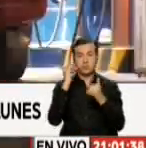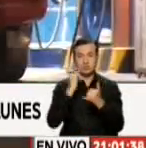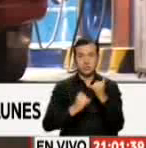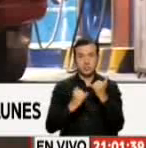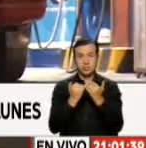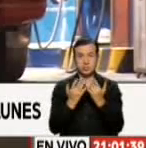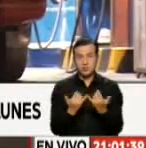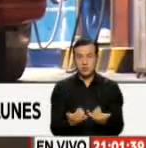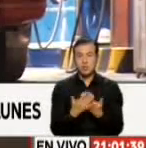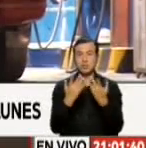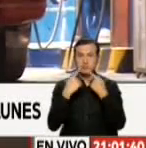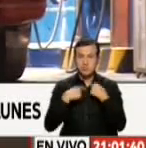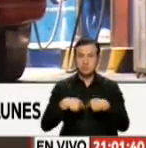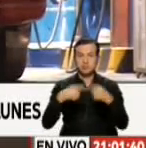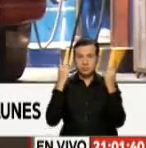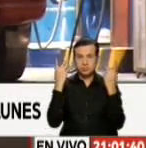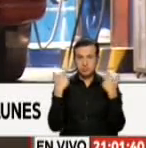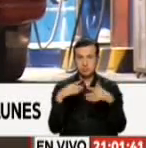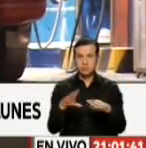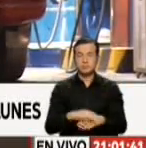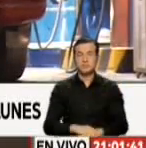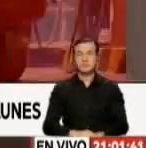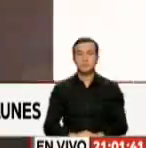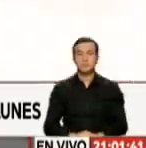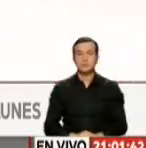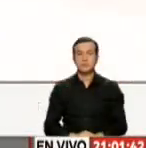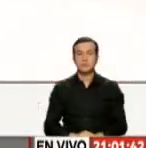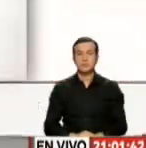$2.98. Hoy se publicó el decreto ejecutivo.